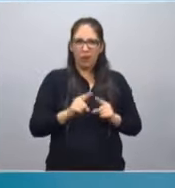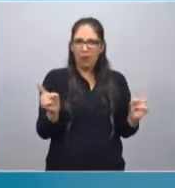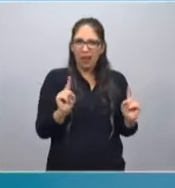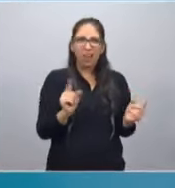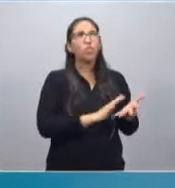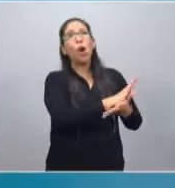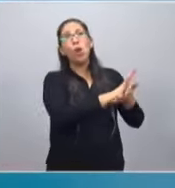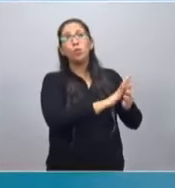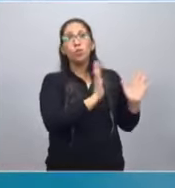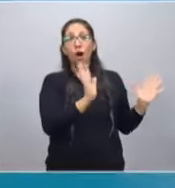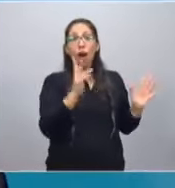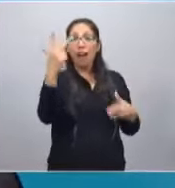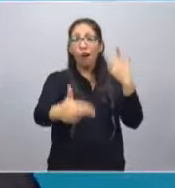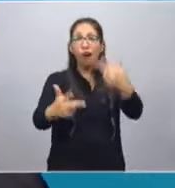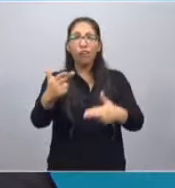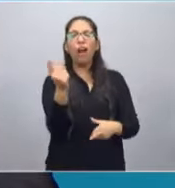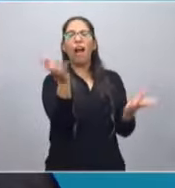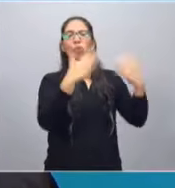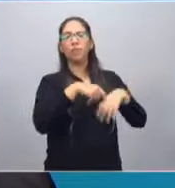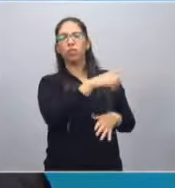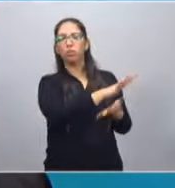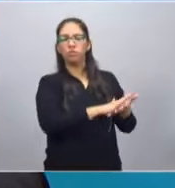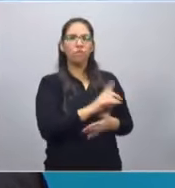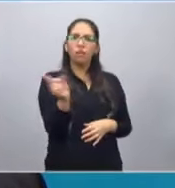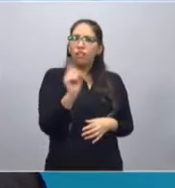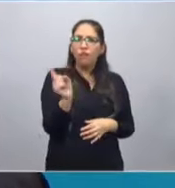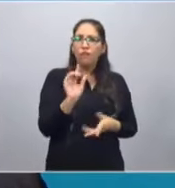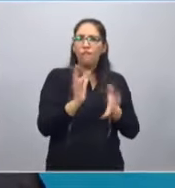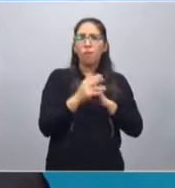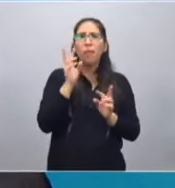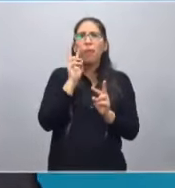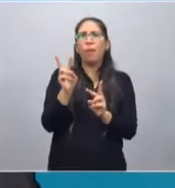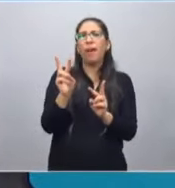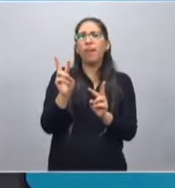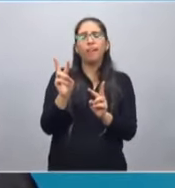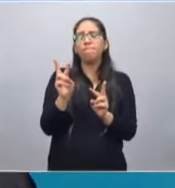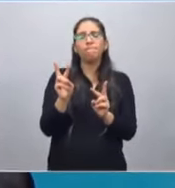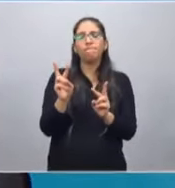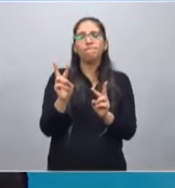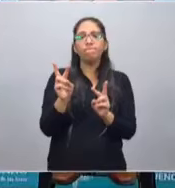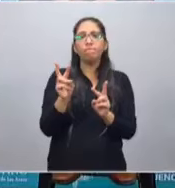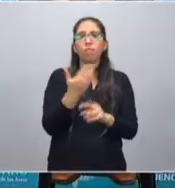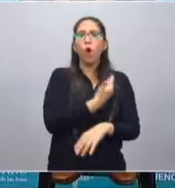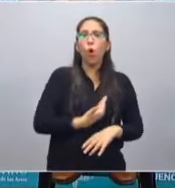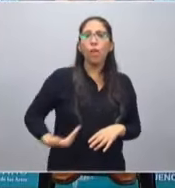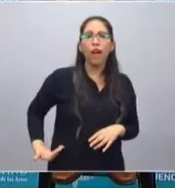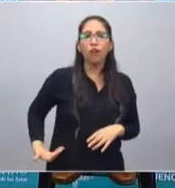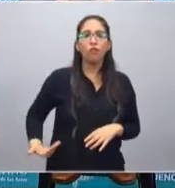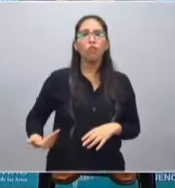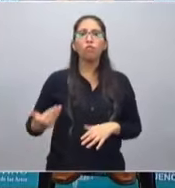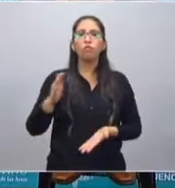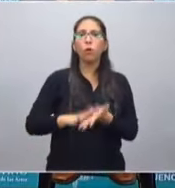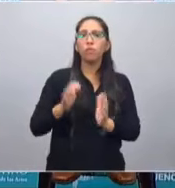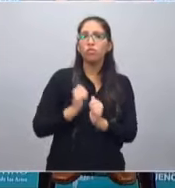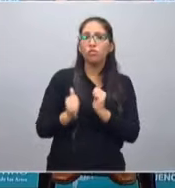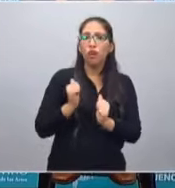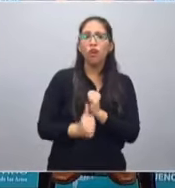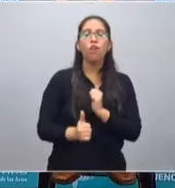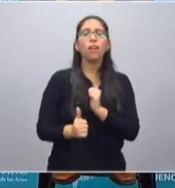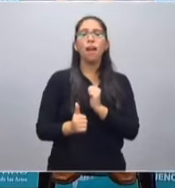es una visión de es una visión de país es una visión de gobierno es una visión de la historia es una